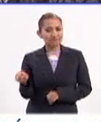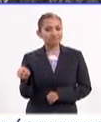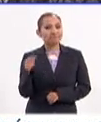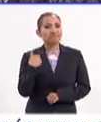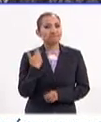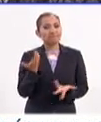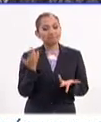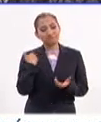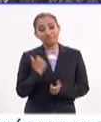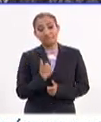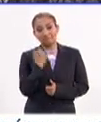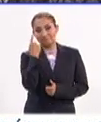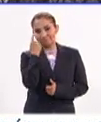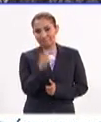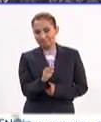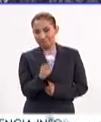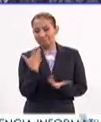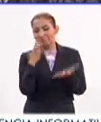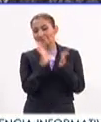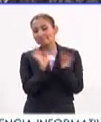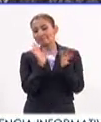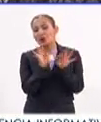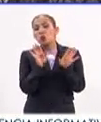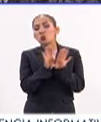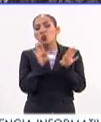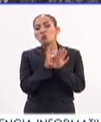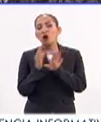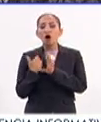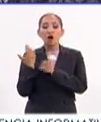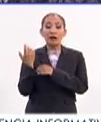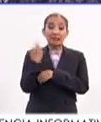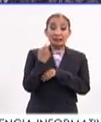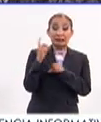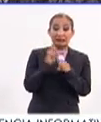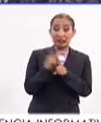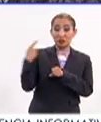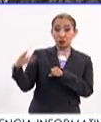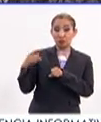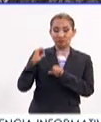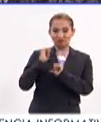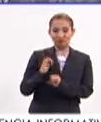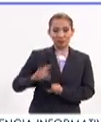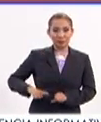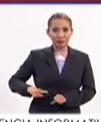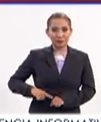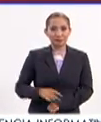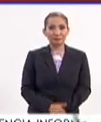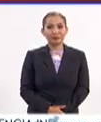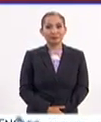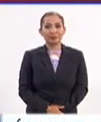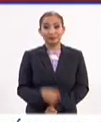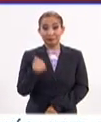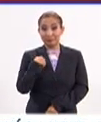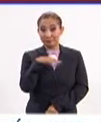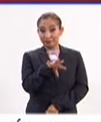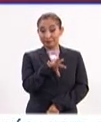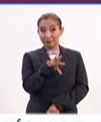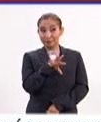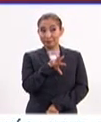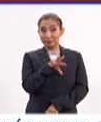Obrador, aprovechó para contarnos cómo es que celebró los primeros 100 días de su mandato. Escogí